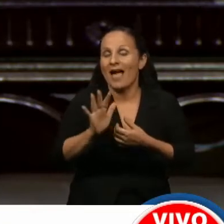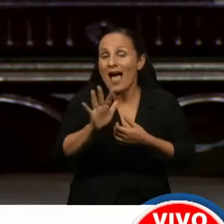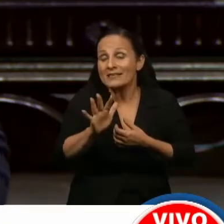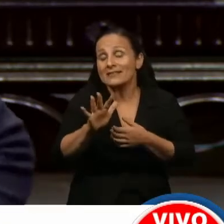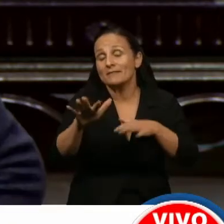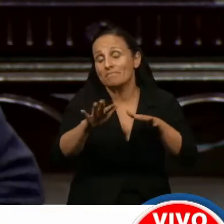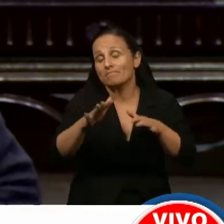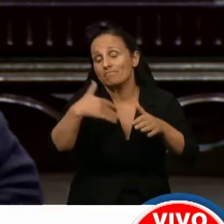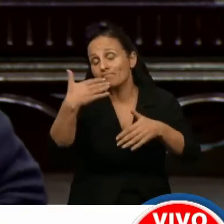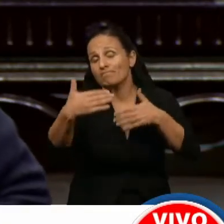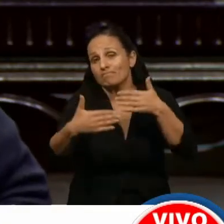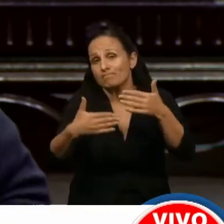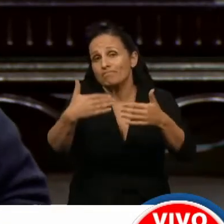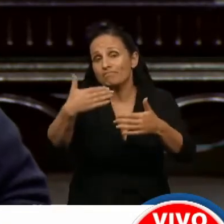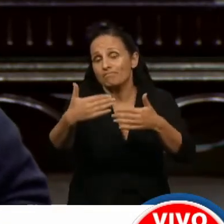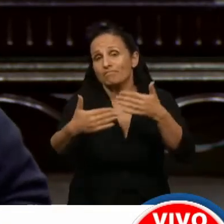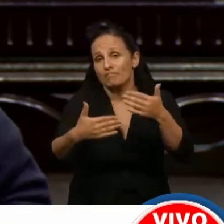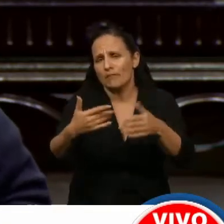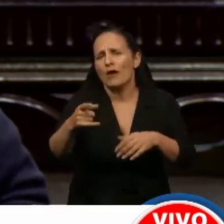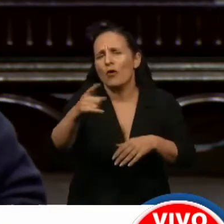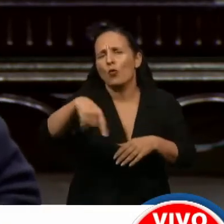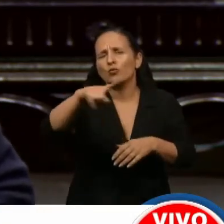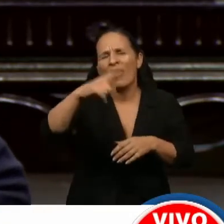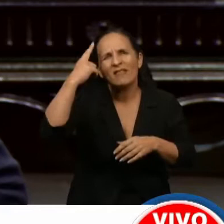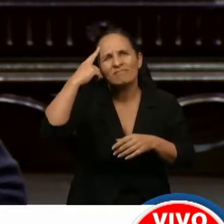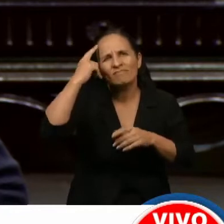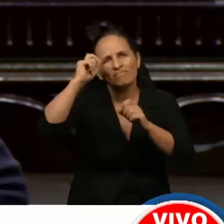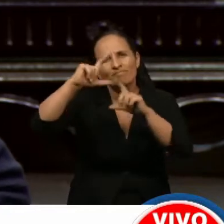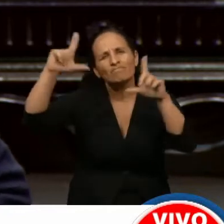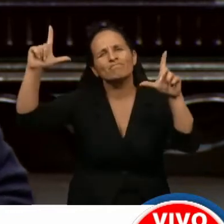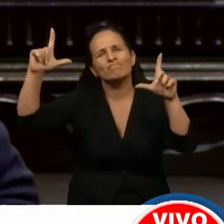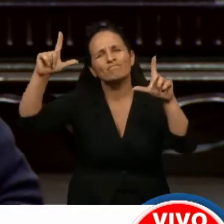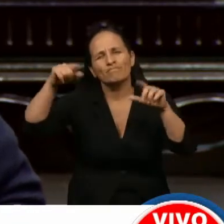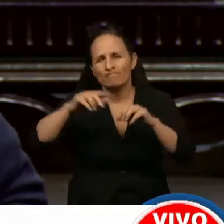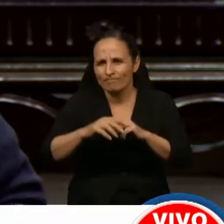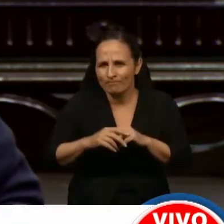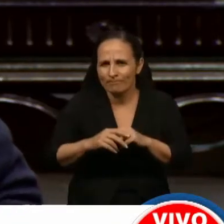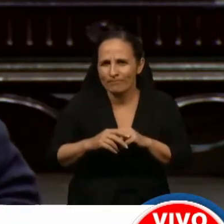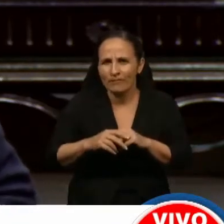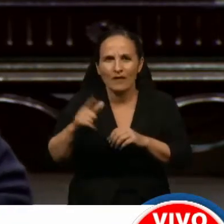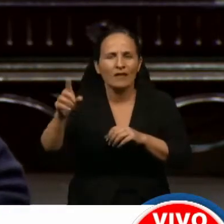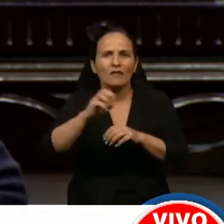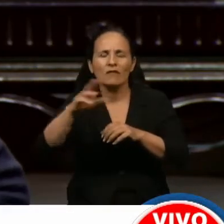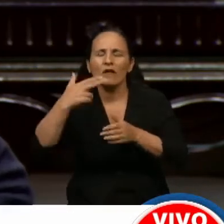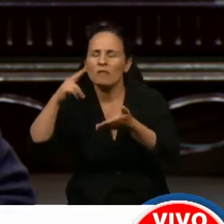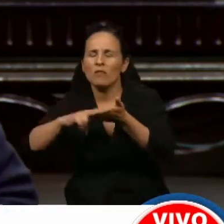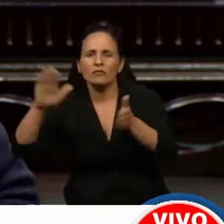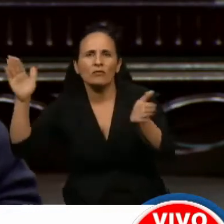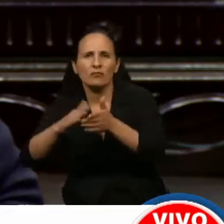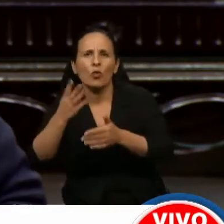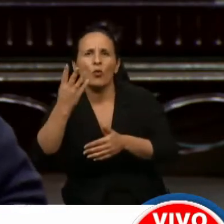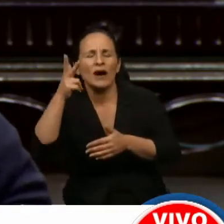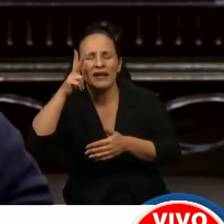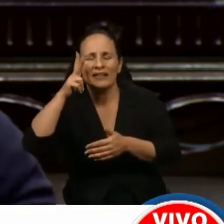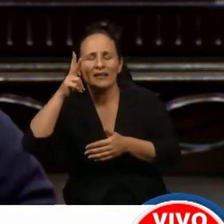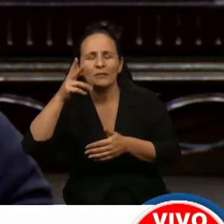cosas que fueron sucediendo, ustedes imaginen que esta baja de retenciones significaron 48 mil millones